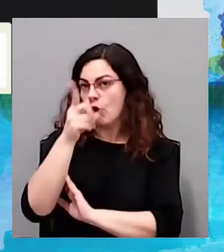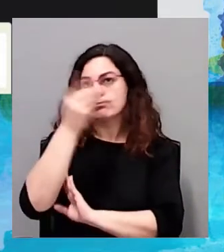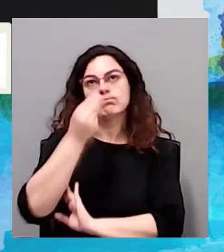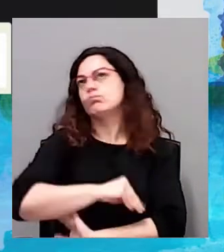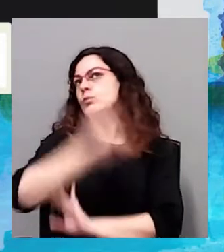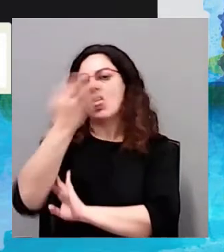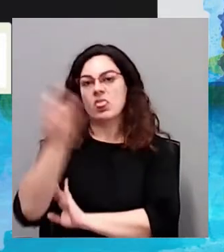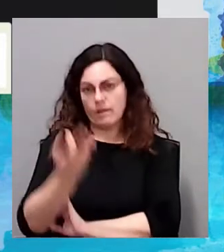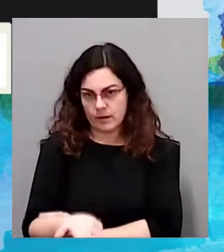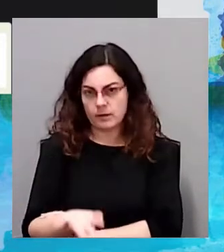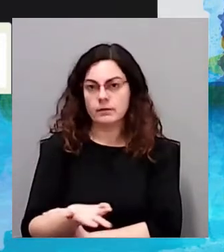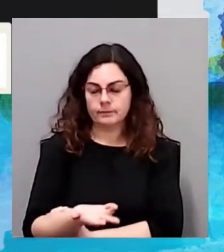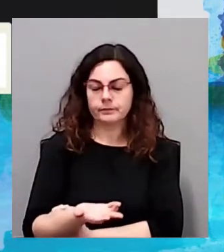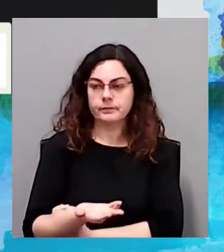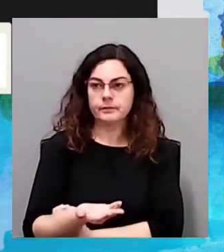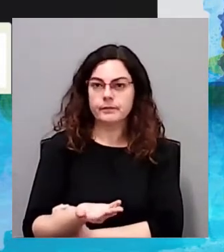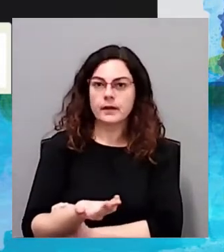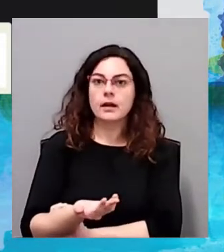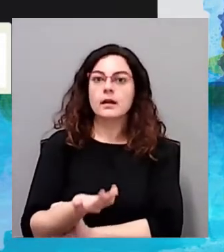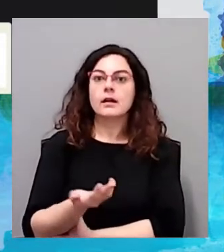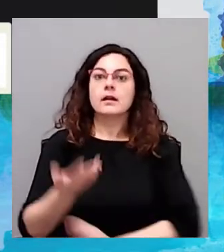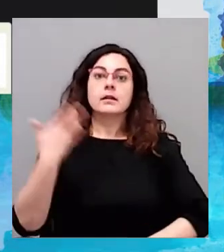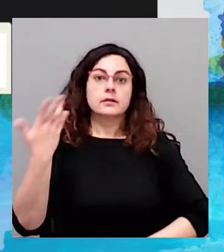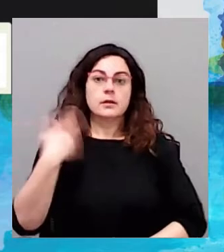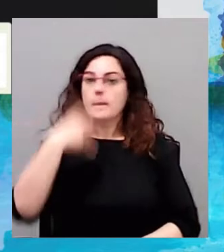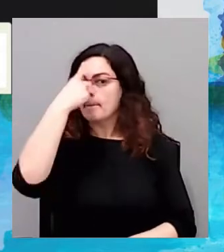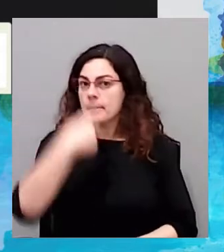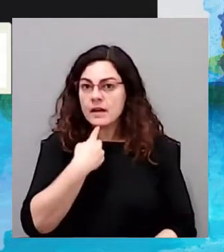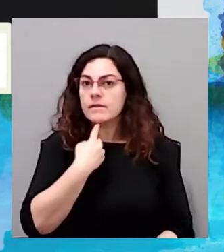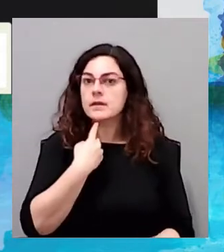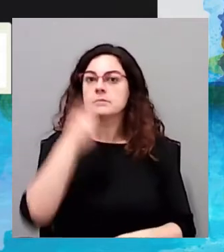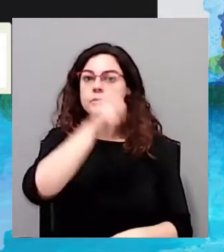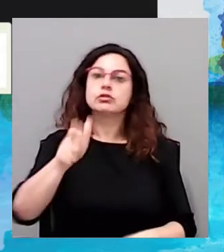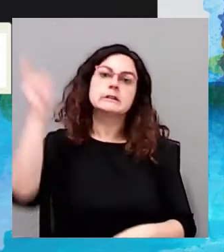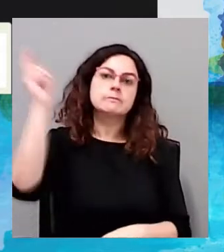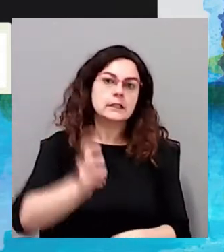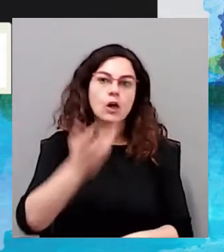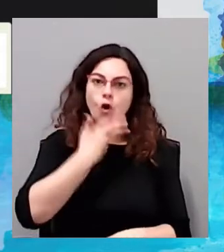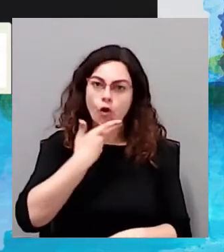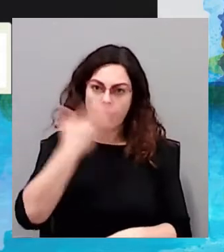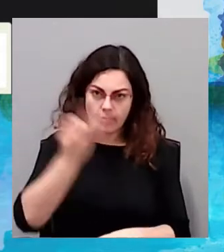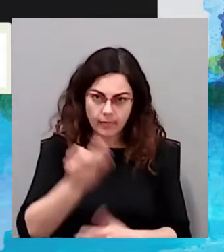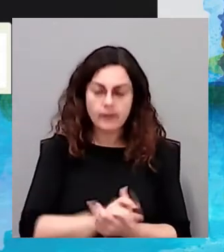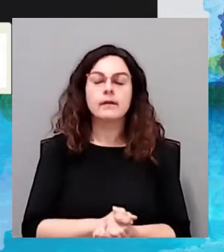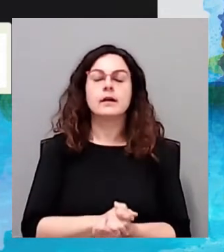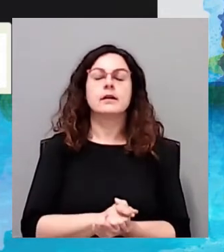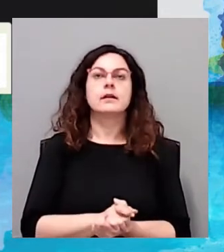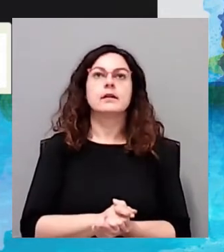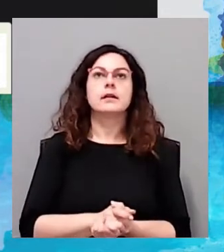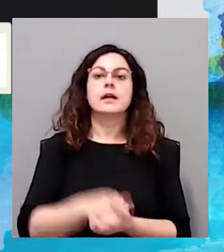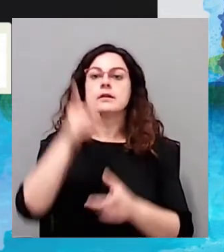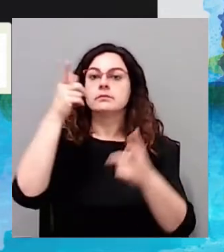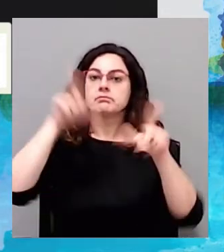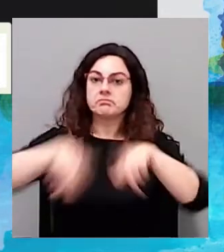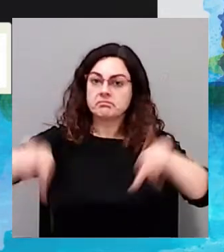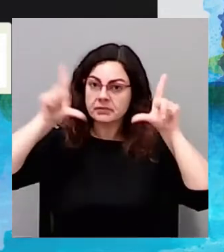pues, es importante conocer el perfil de los visitantes, la selección de las obras de arte, si vamos a